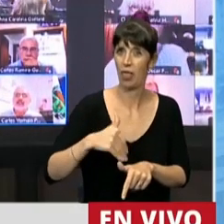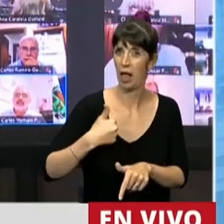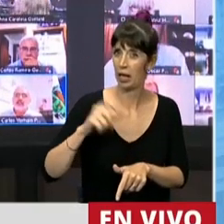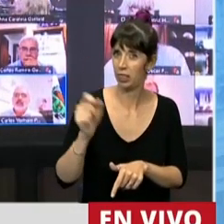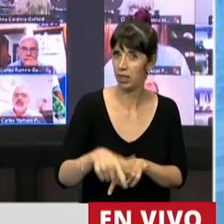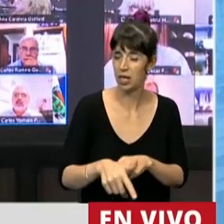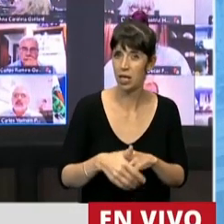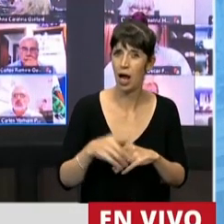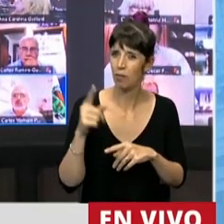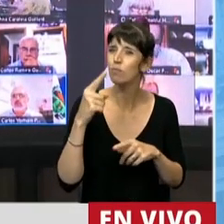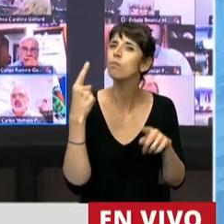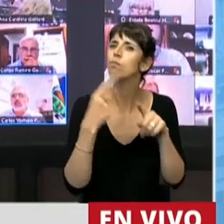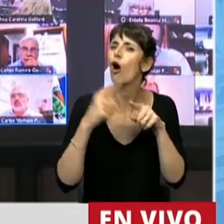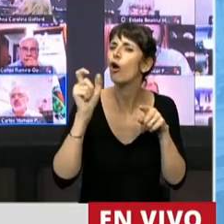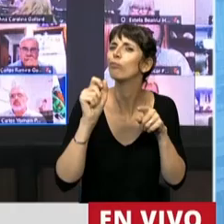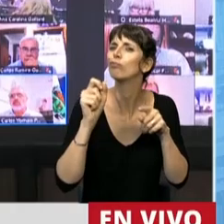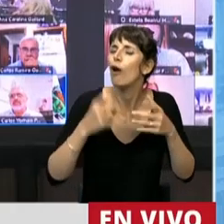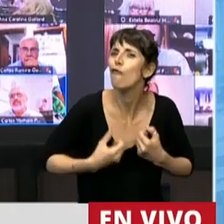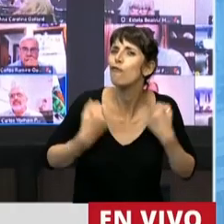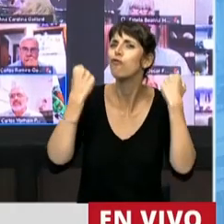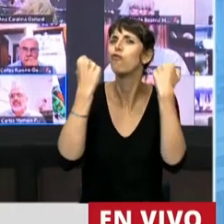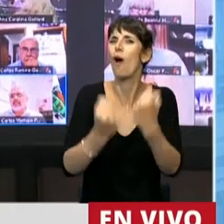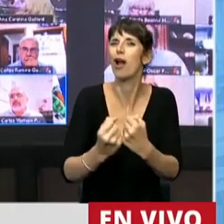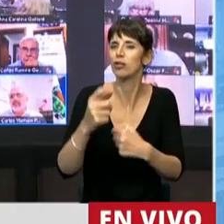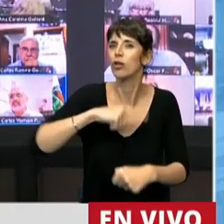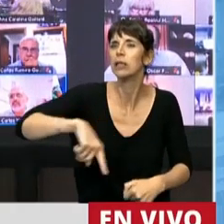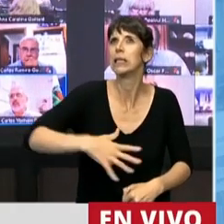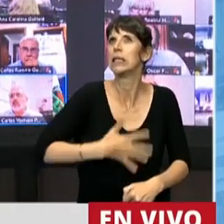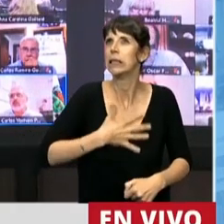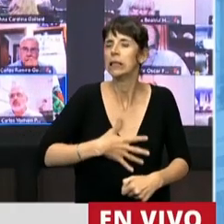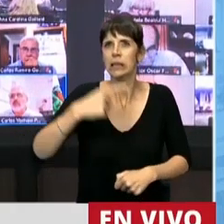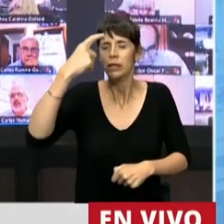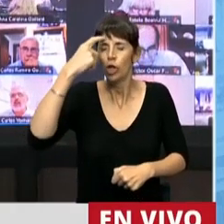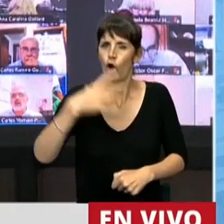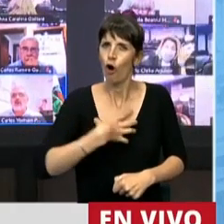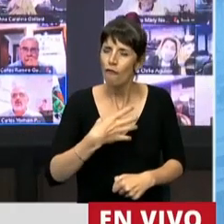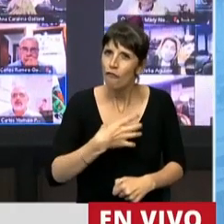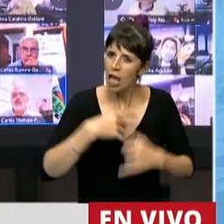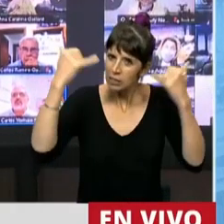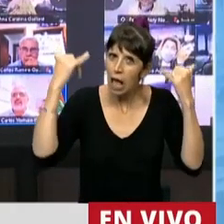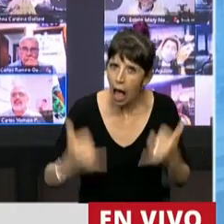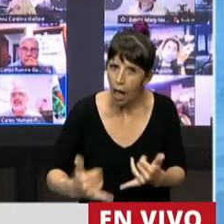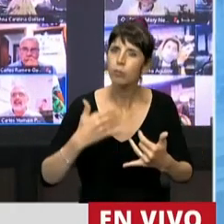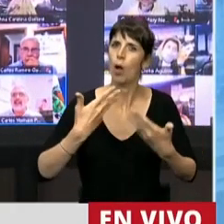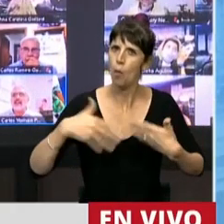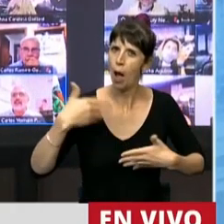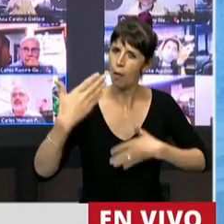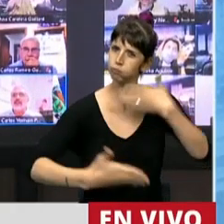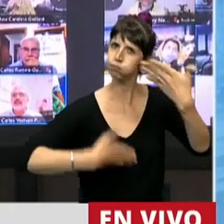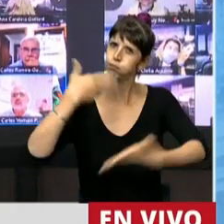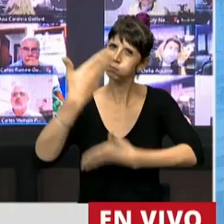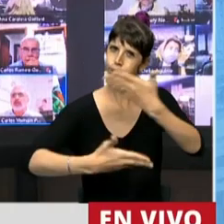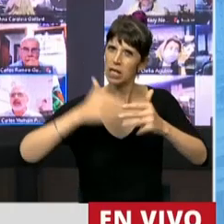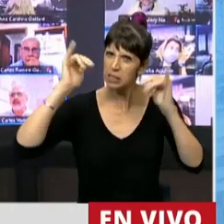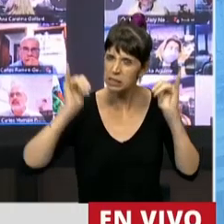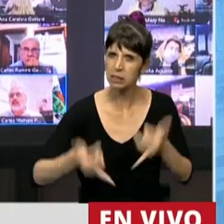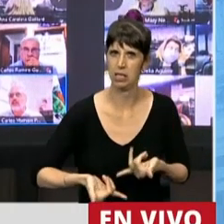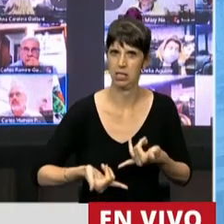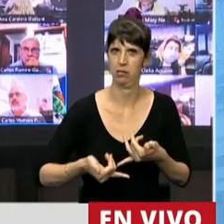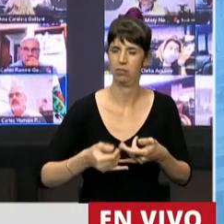que por su esfuerzo y que están esperanzados y confiados que vamos a salir adelante y superar esta